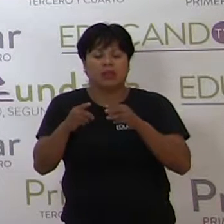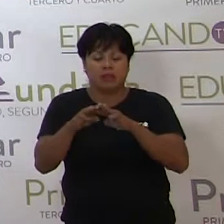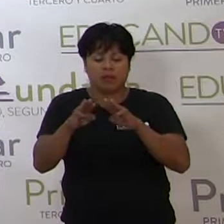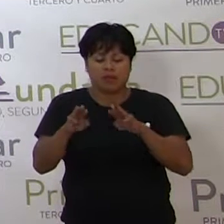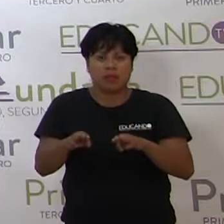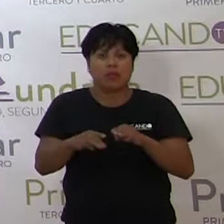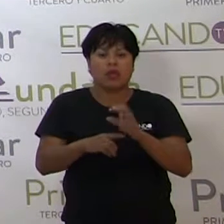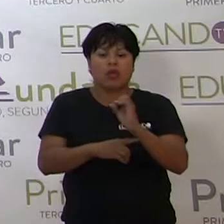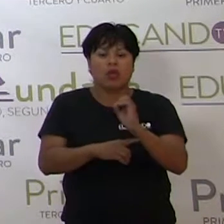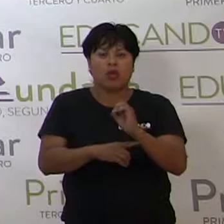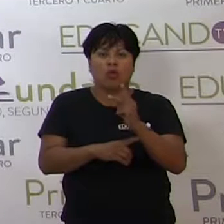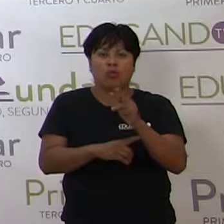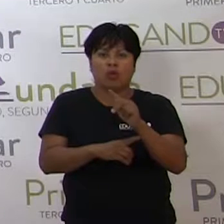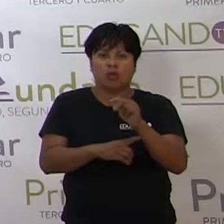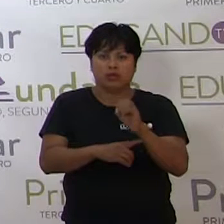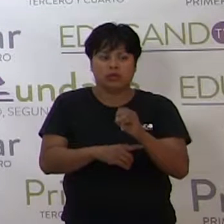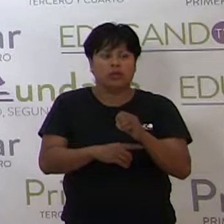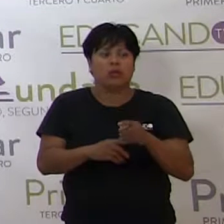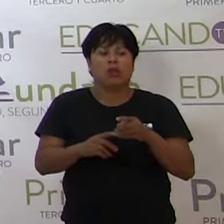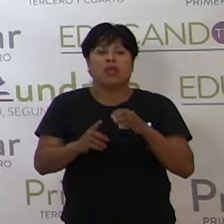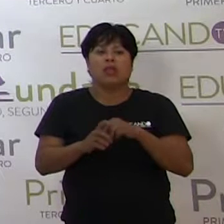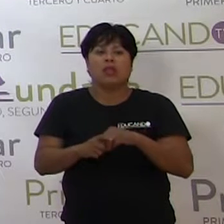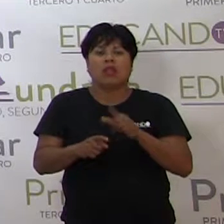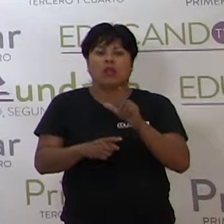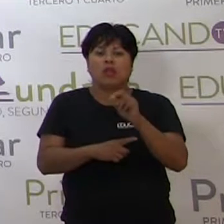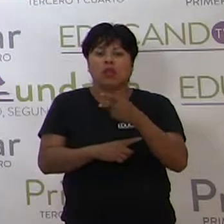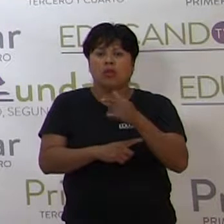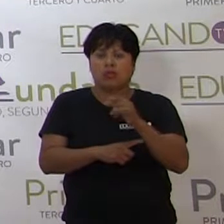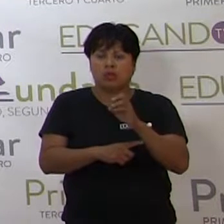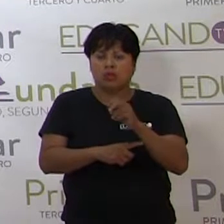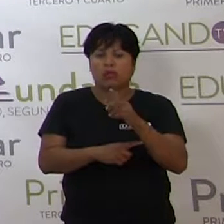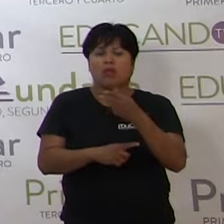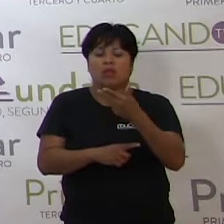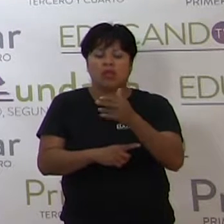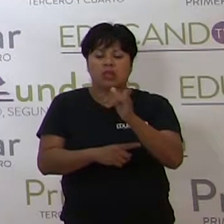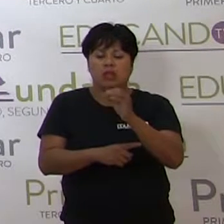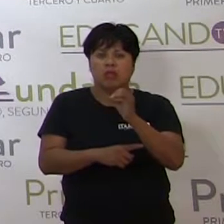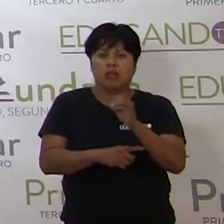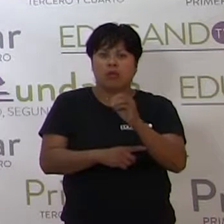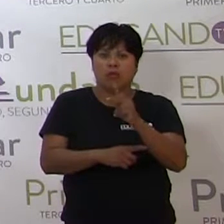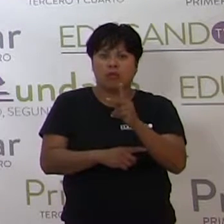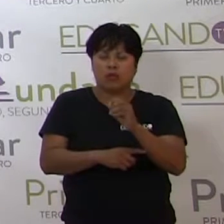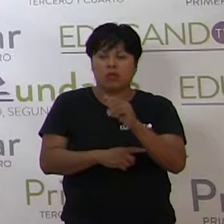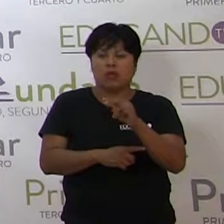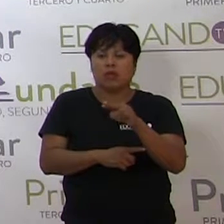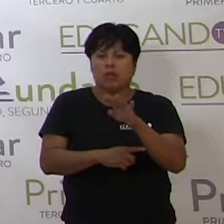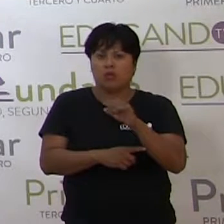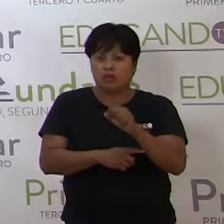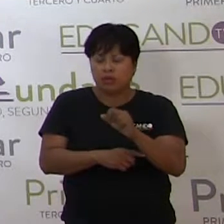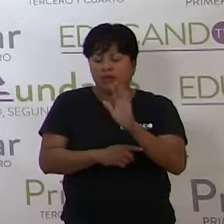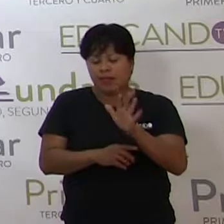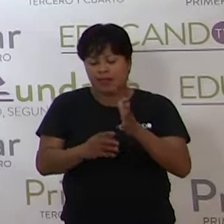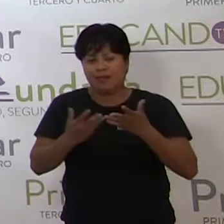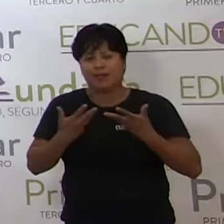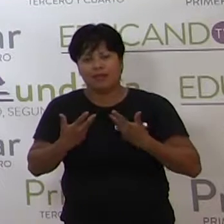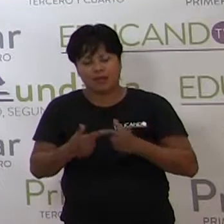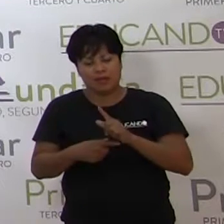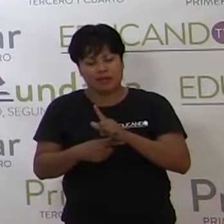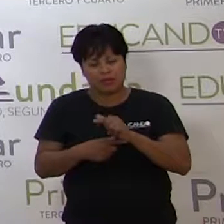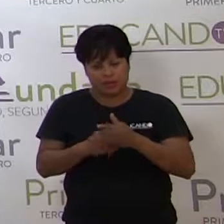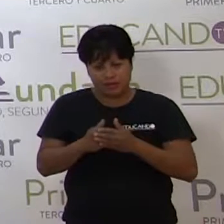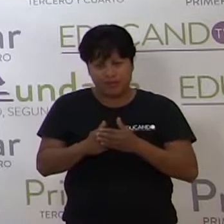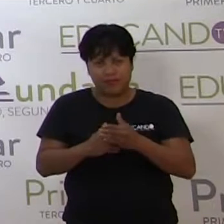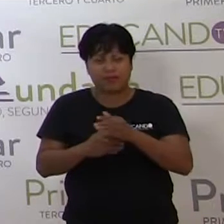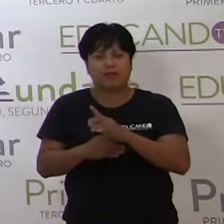cateto opuesto entre la longitud de hipotenusa. Ya lo comprenderemos un poquito